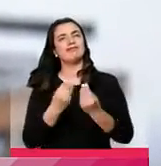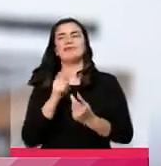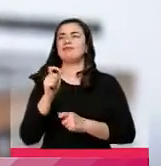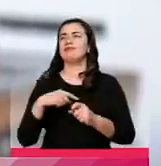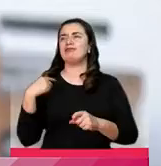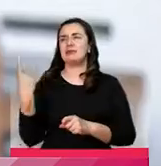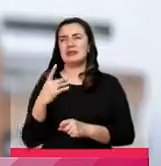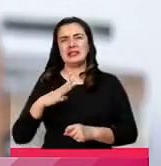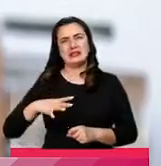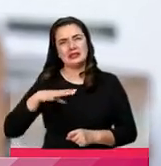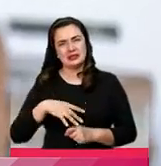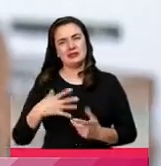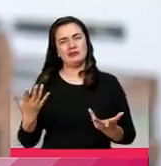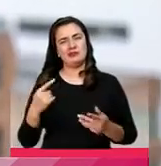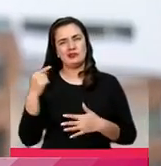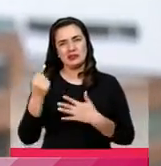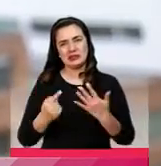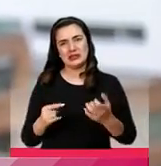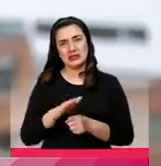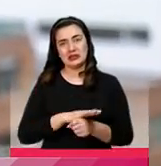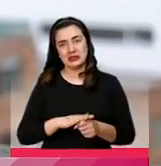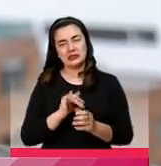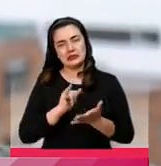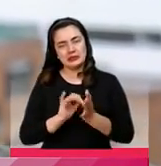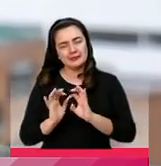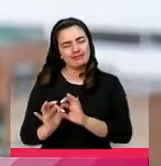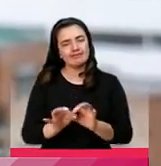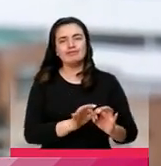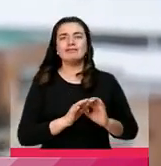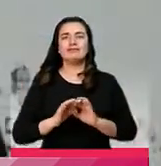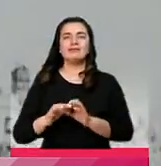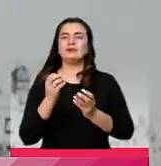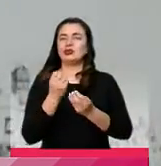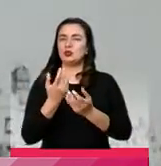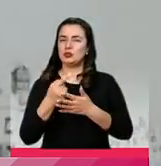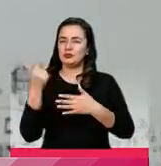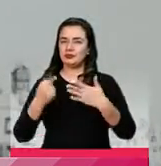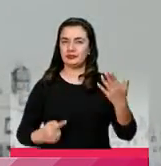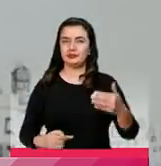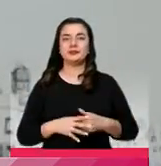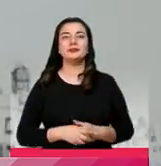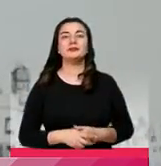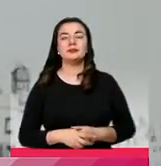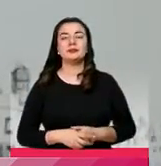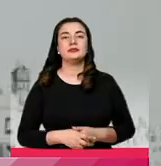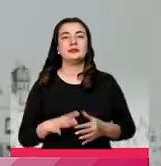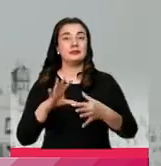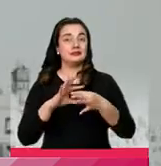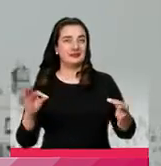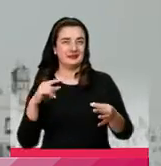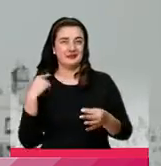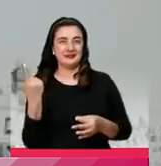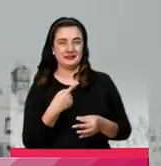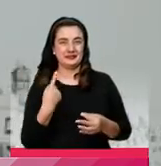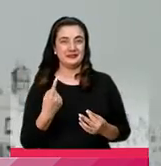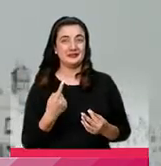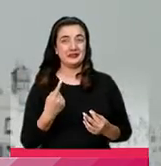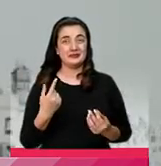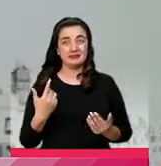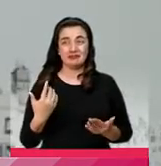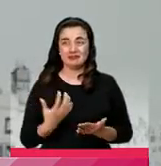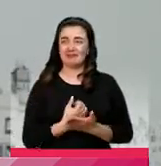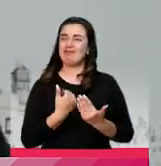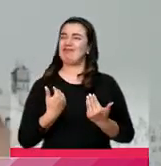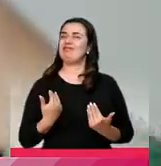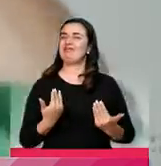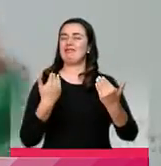y contestataria que está uniéndose para cambiar todas las estructuras. La frase creo que cobra todo su sentido